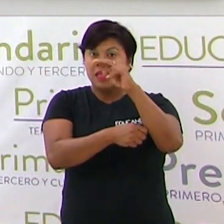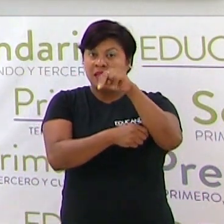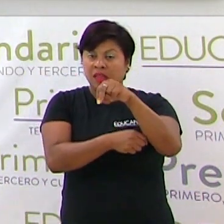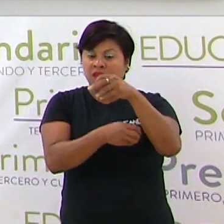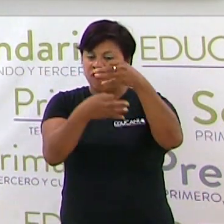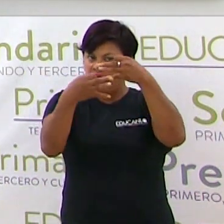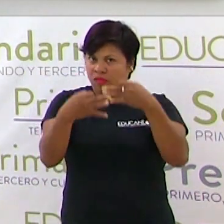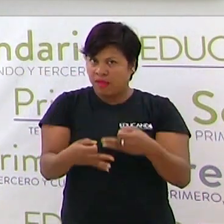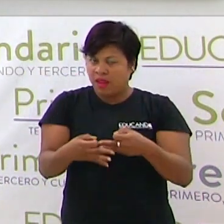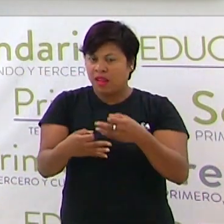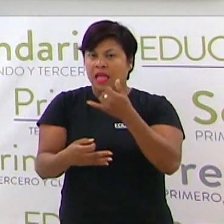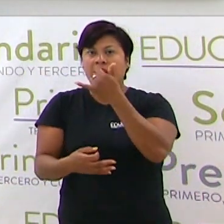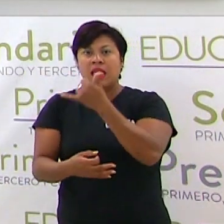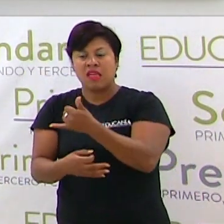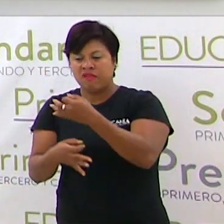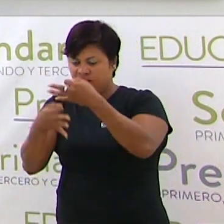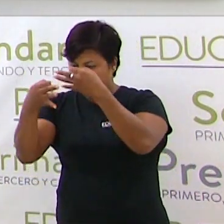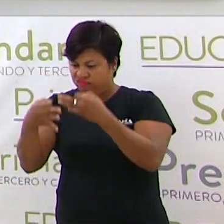formal